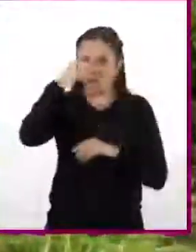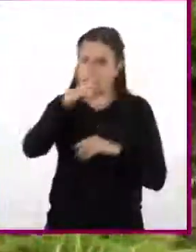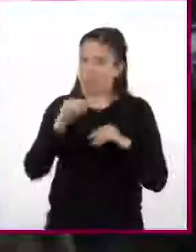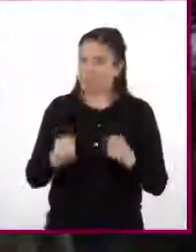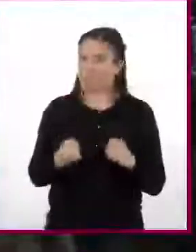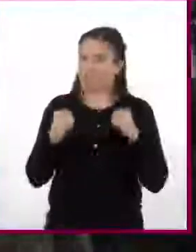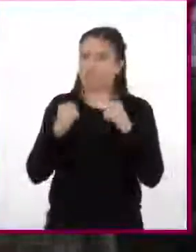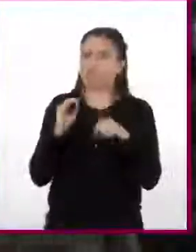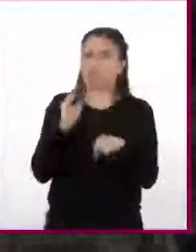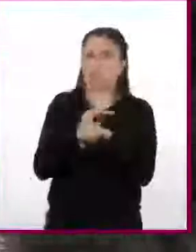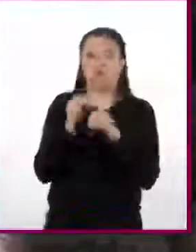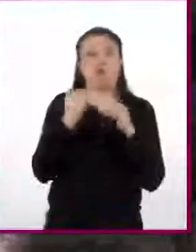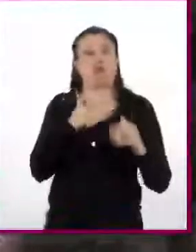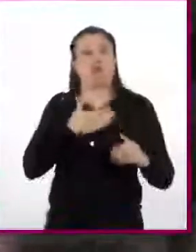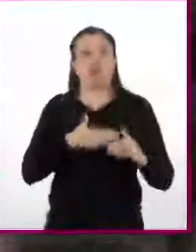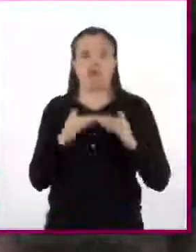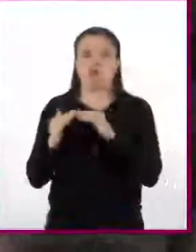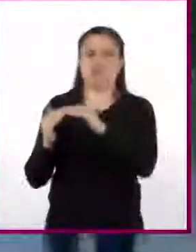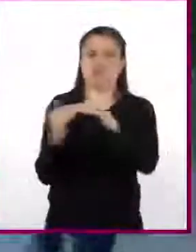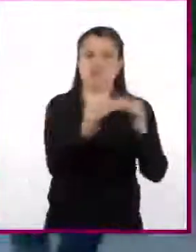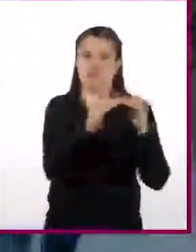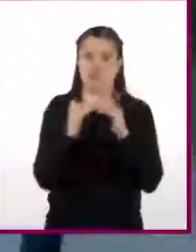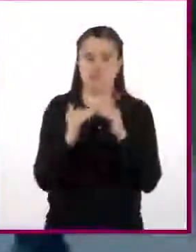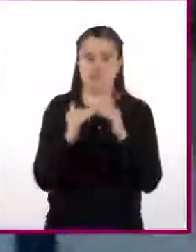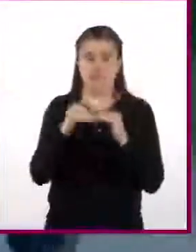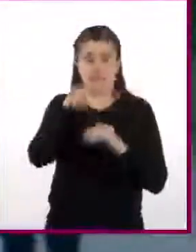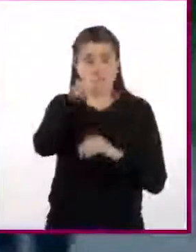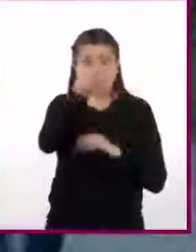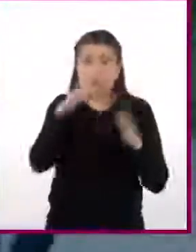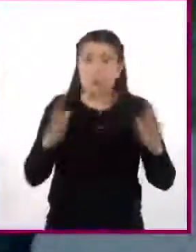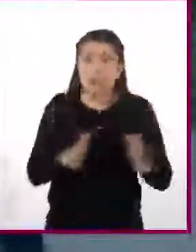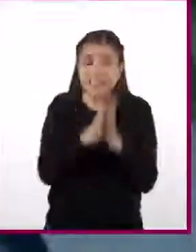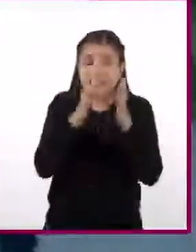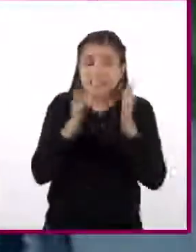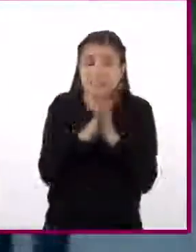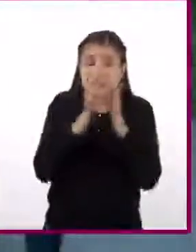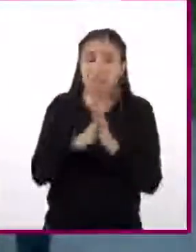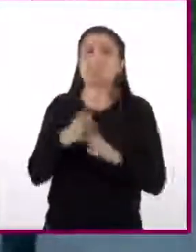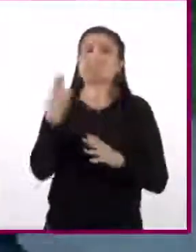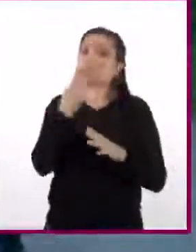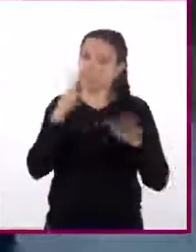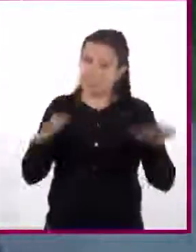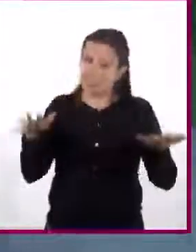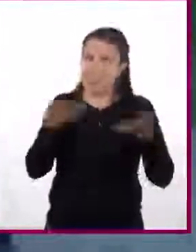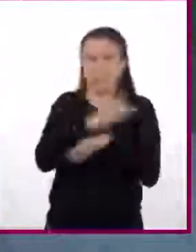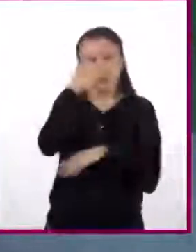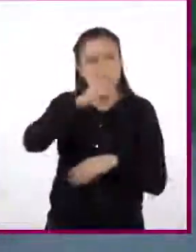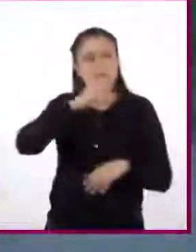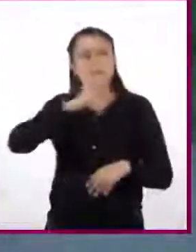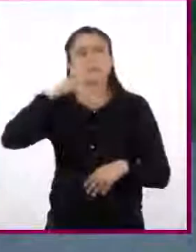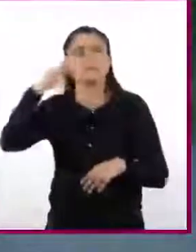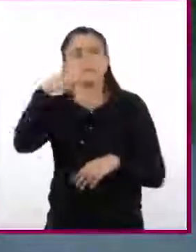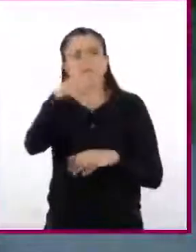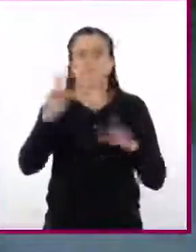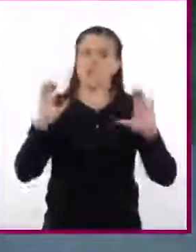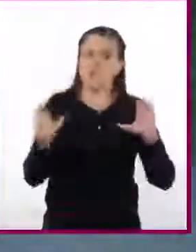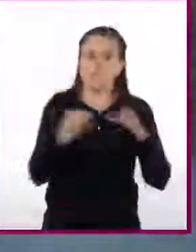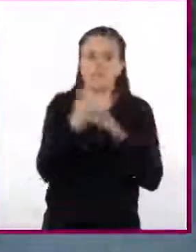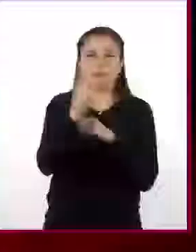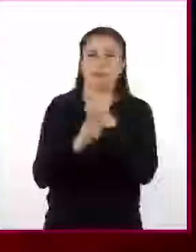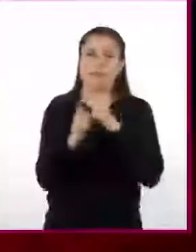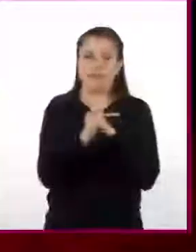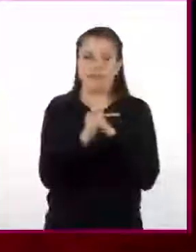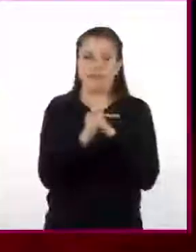fuerte, democrático y justo. Tu participación es parte del cambio y la mejora que requiere tu comunidad y el